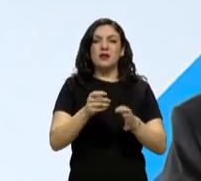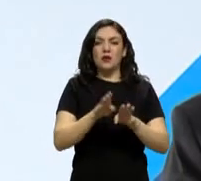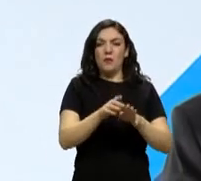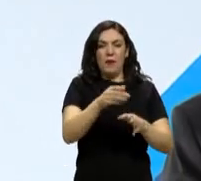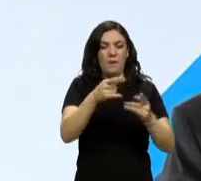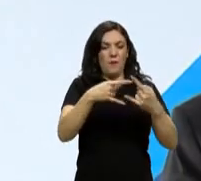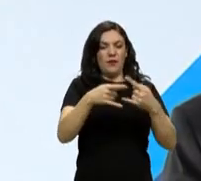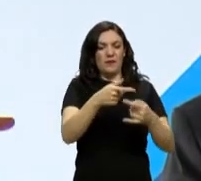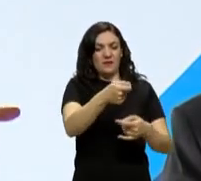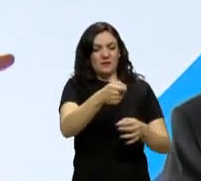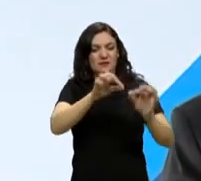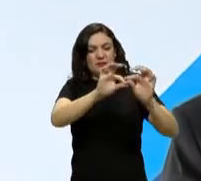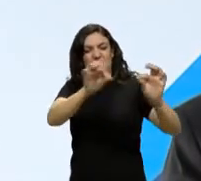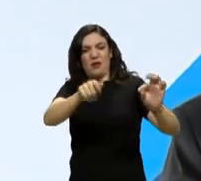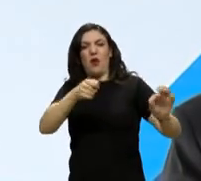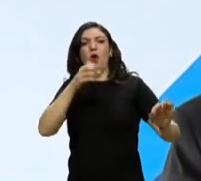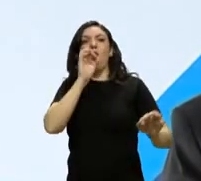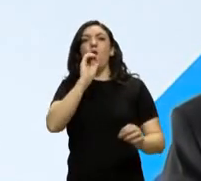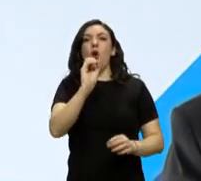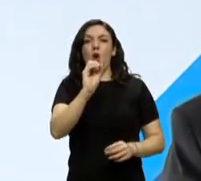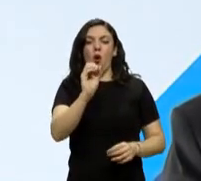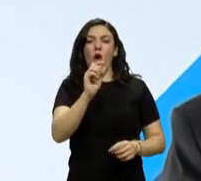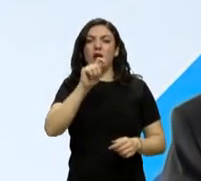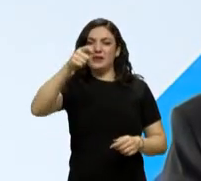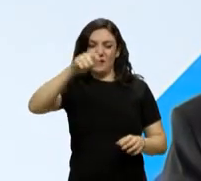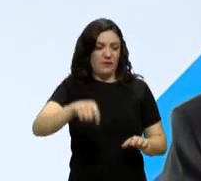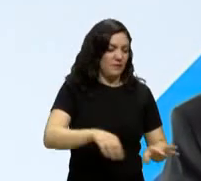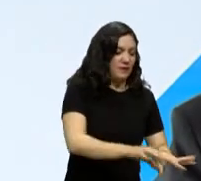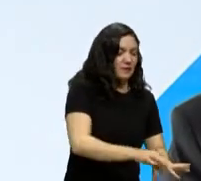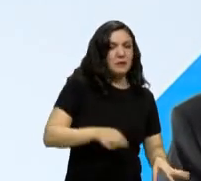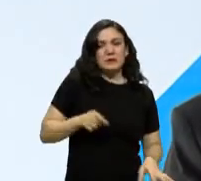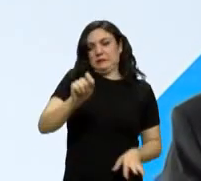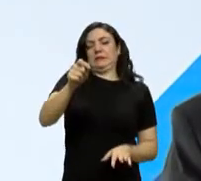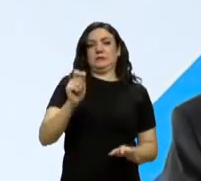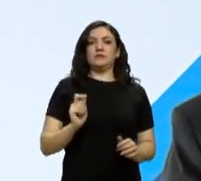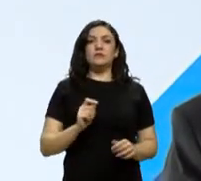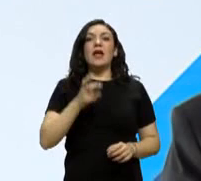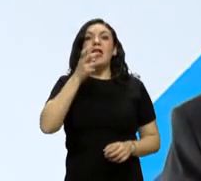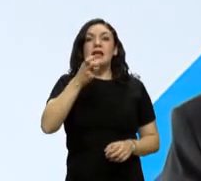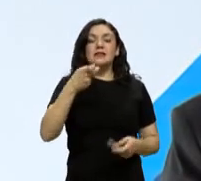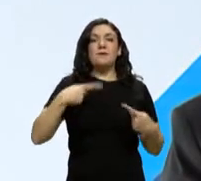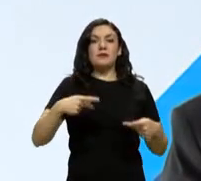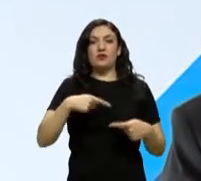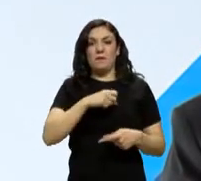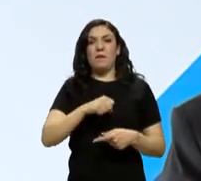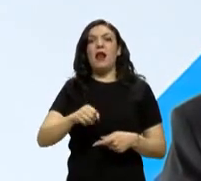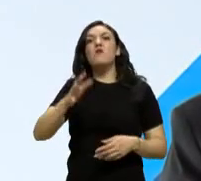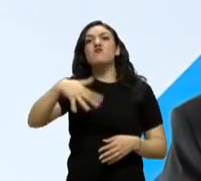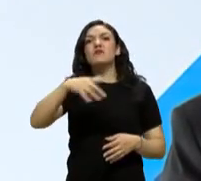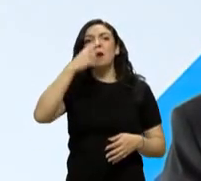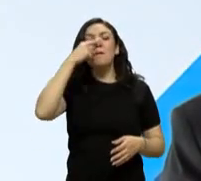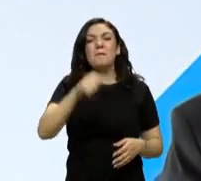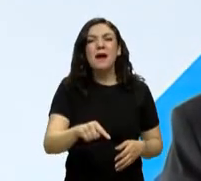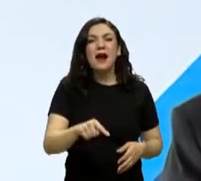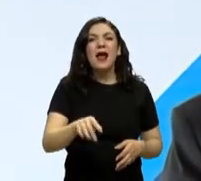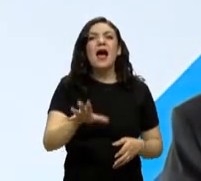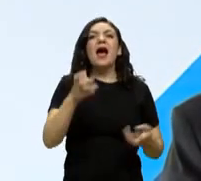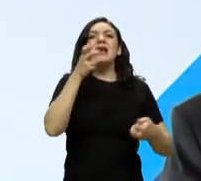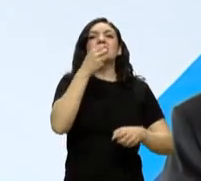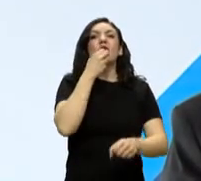cordoncito para abrir la puerta o la llave escondida abajo de la maceta eso es lo que busca el delincuente esa gran oportunidad